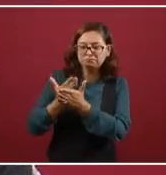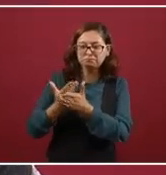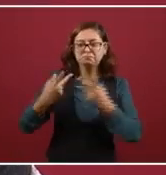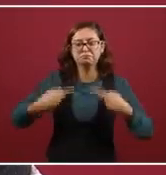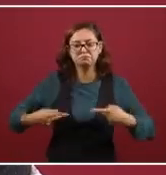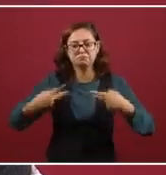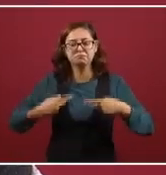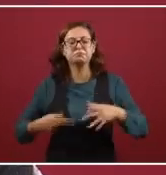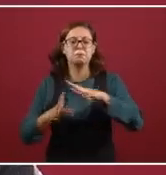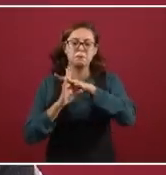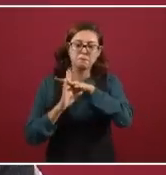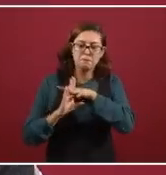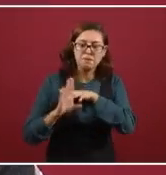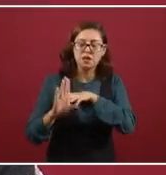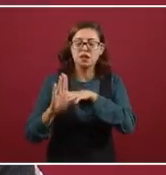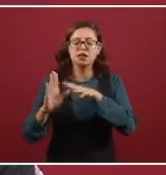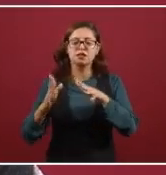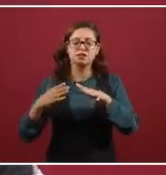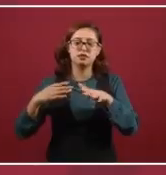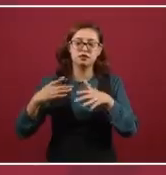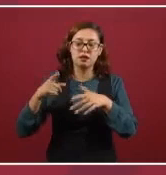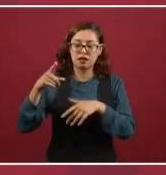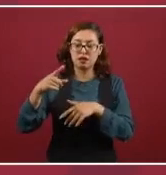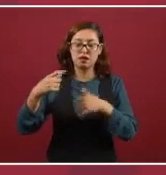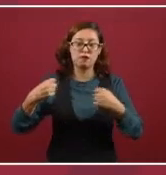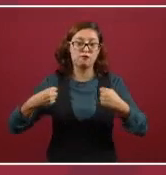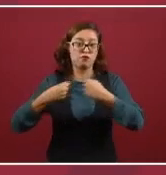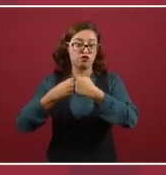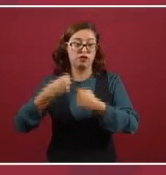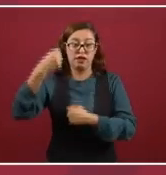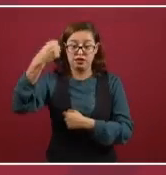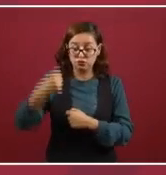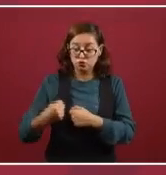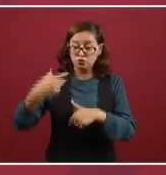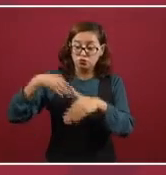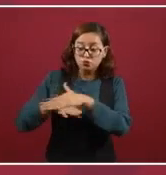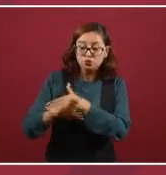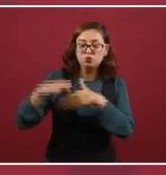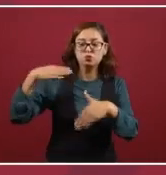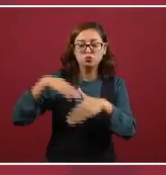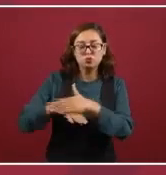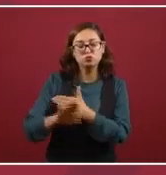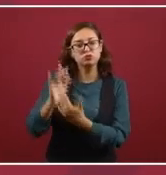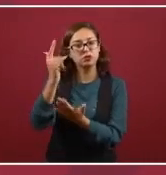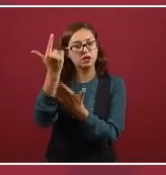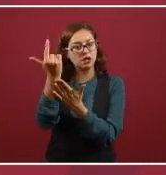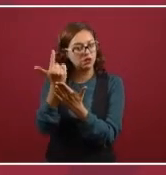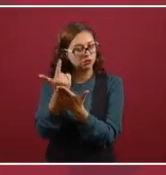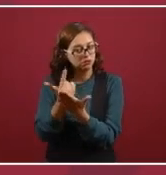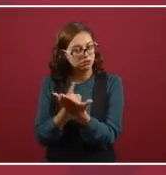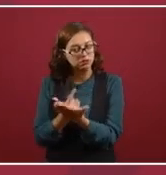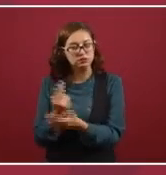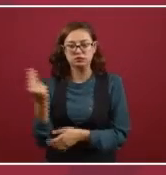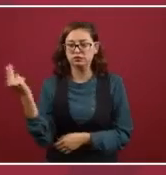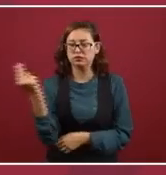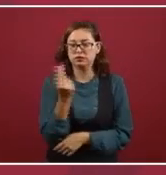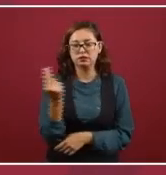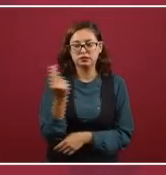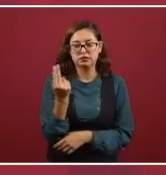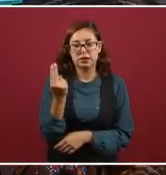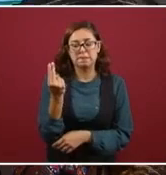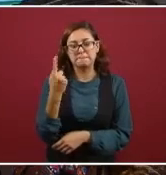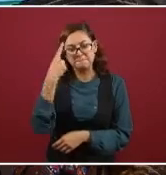migrantes a México en la frontera sur. porque hay menos